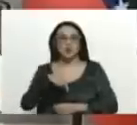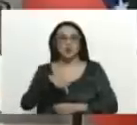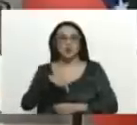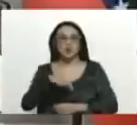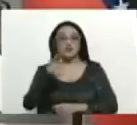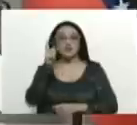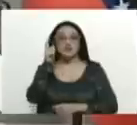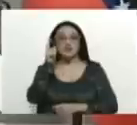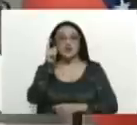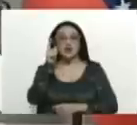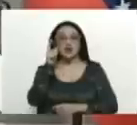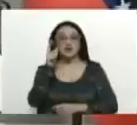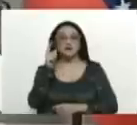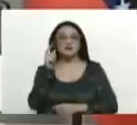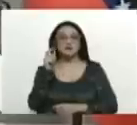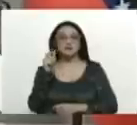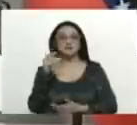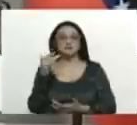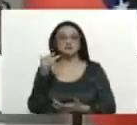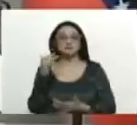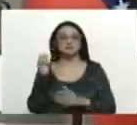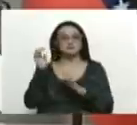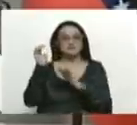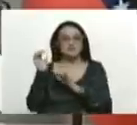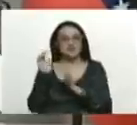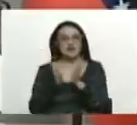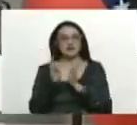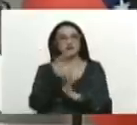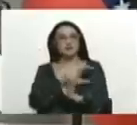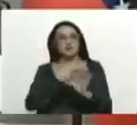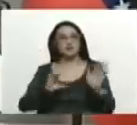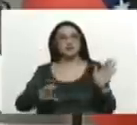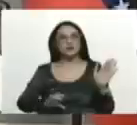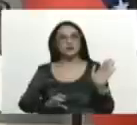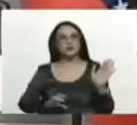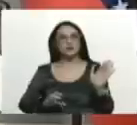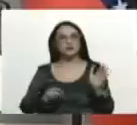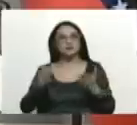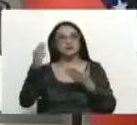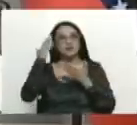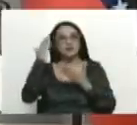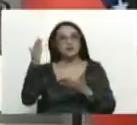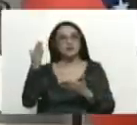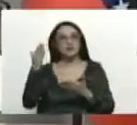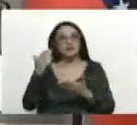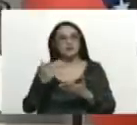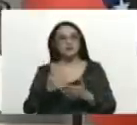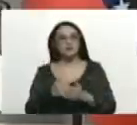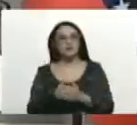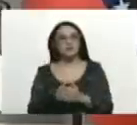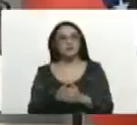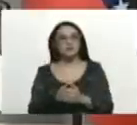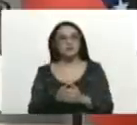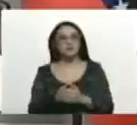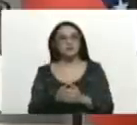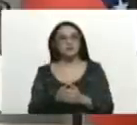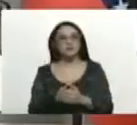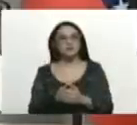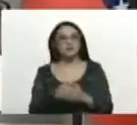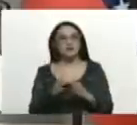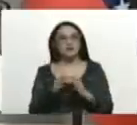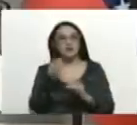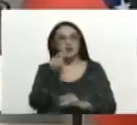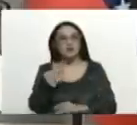día del Nazareno del Nazareno Elvia cruz y saludamos a toda la el pueblo